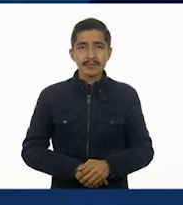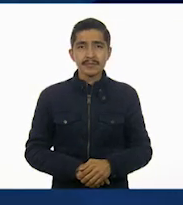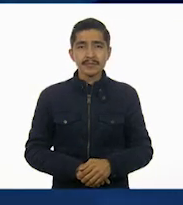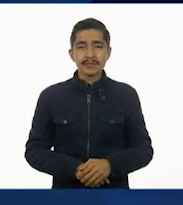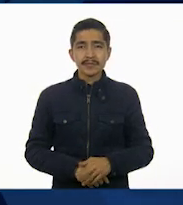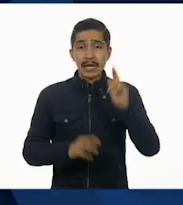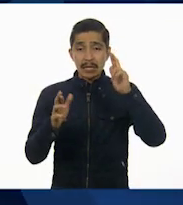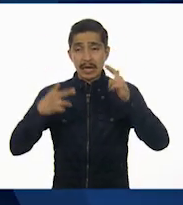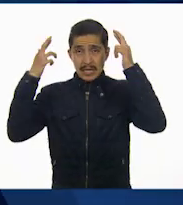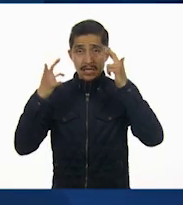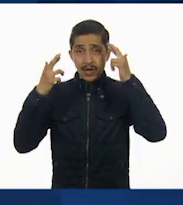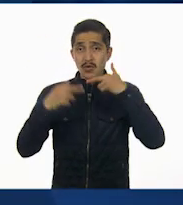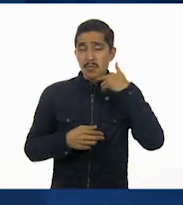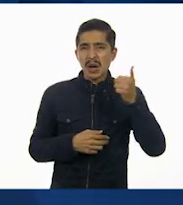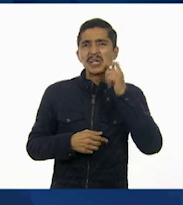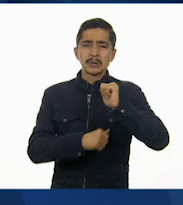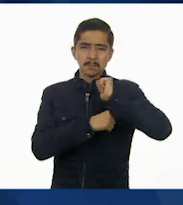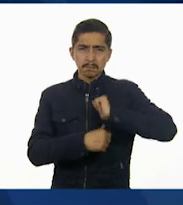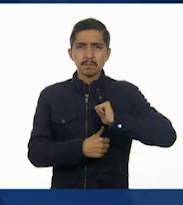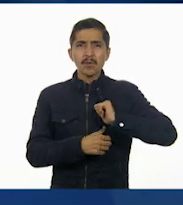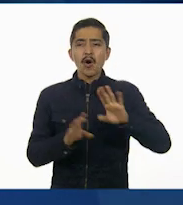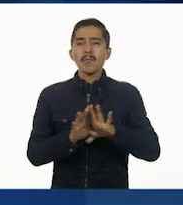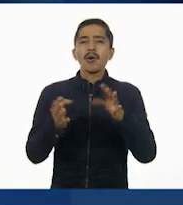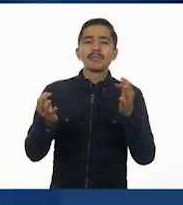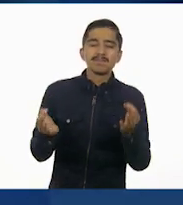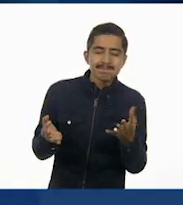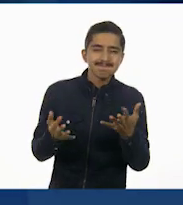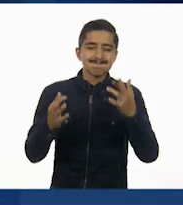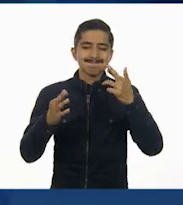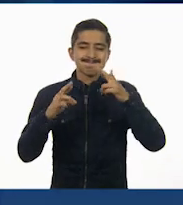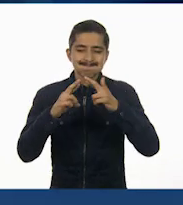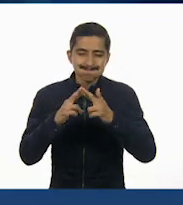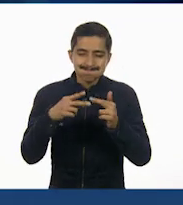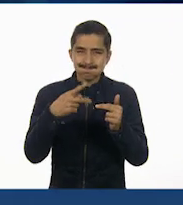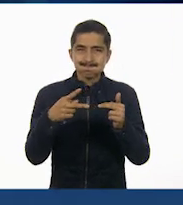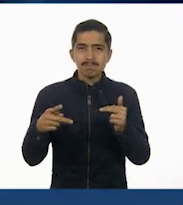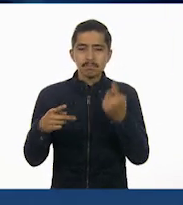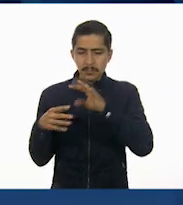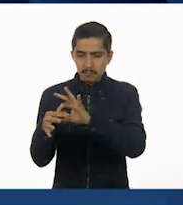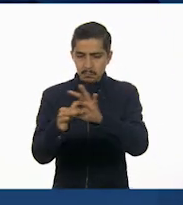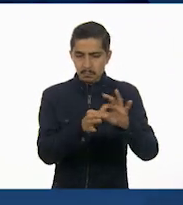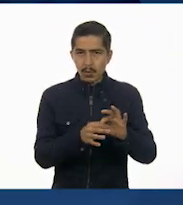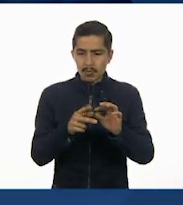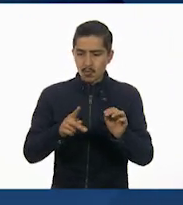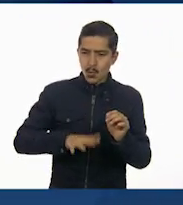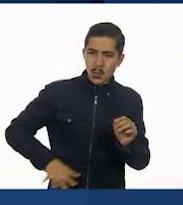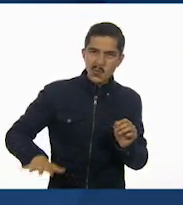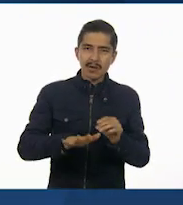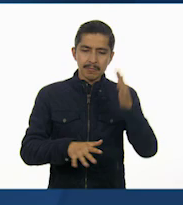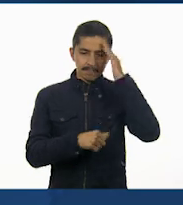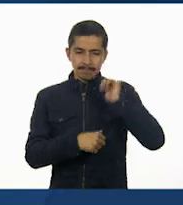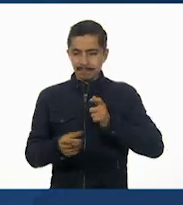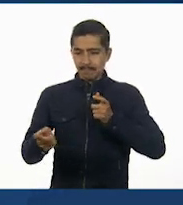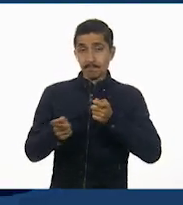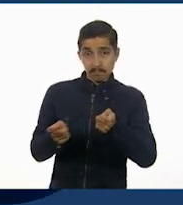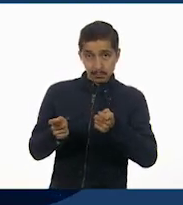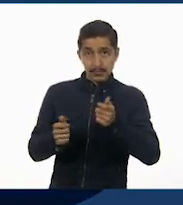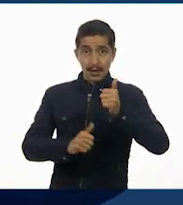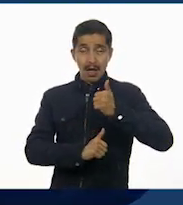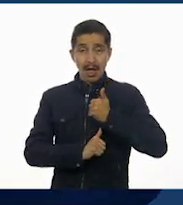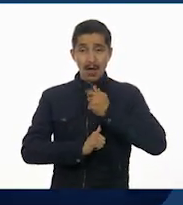Los reyes romanos se encargaban de los ritos religiosos, de mantener la unidad del pueblo, de dirigir al ejército en la